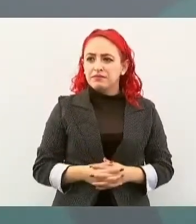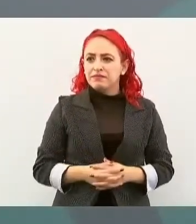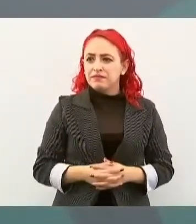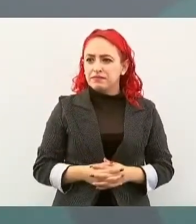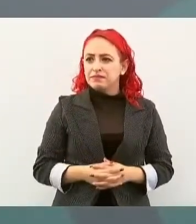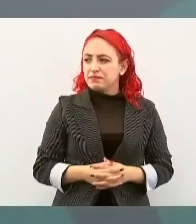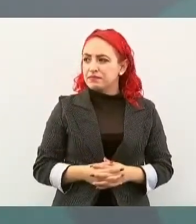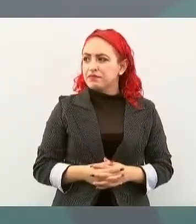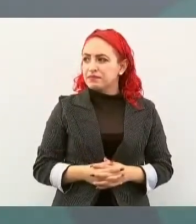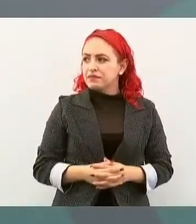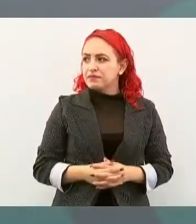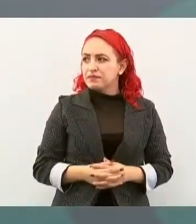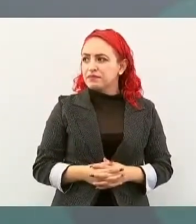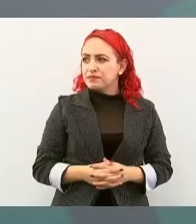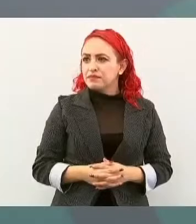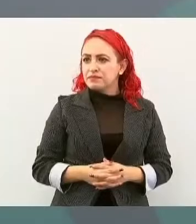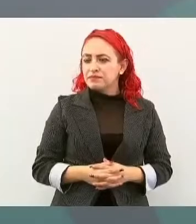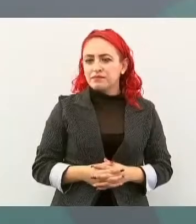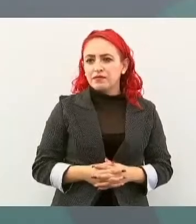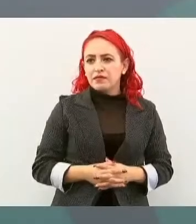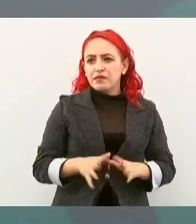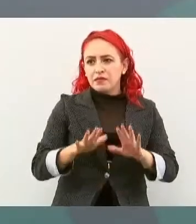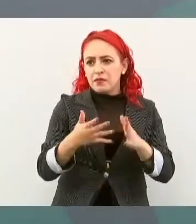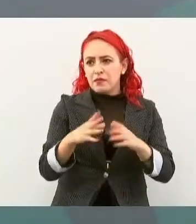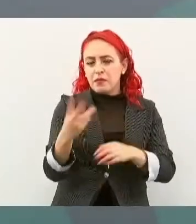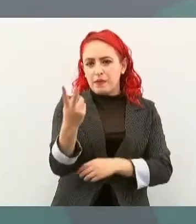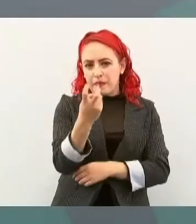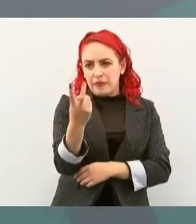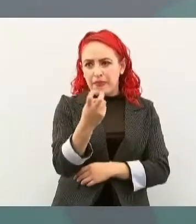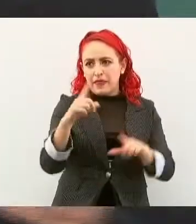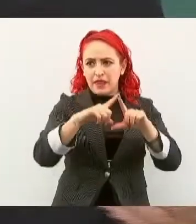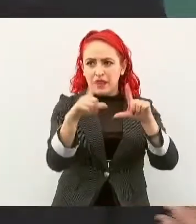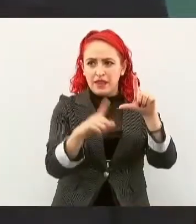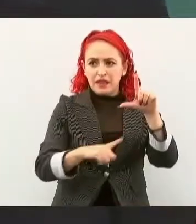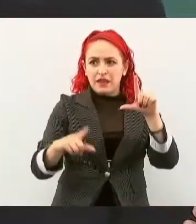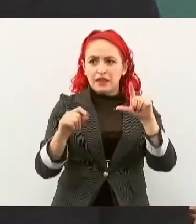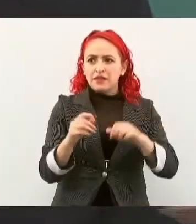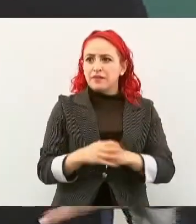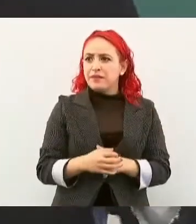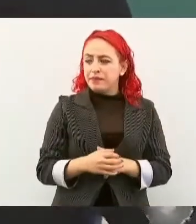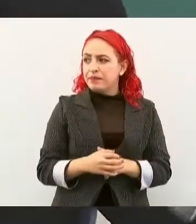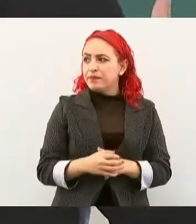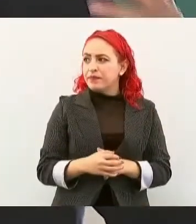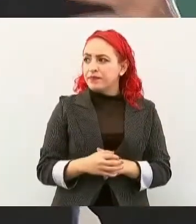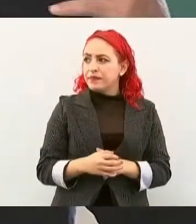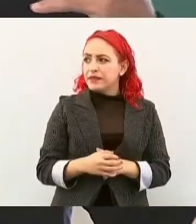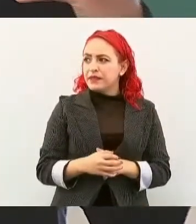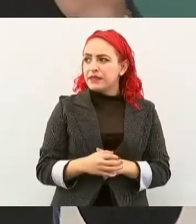sí, sí, como 200 en todo el país. Entonces, sí,